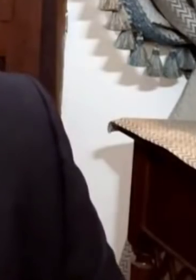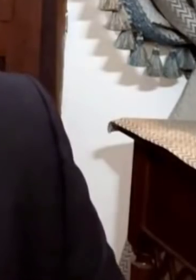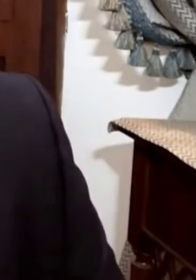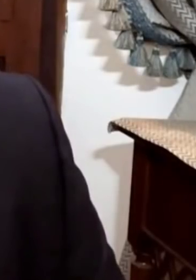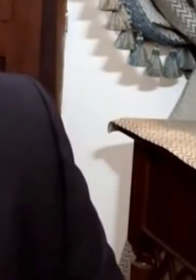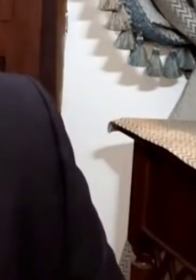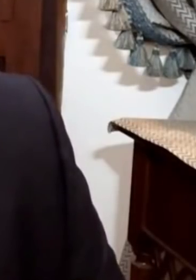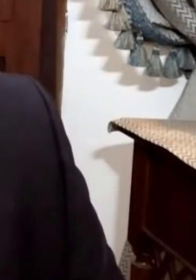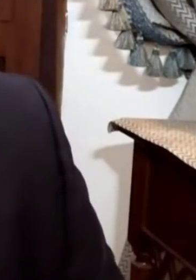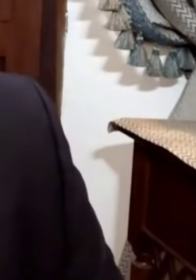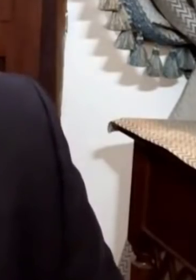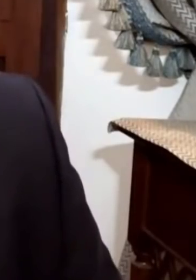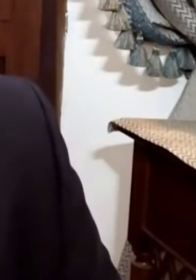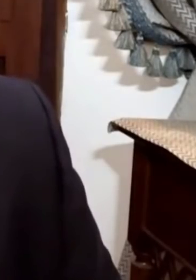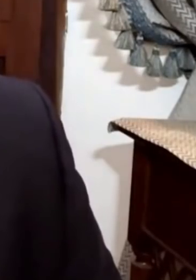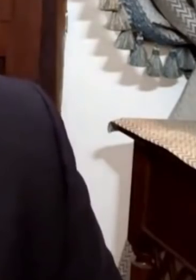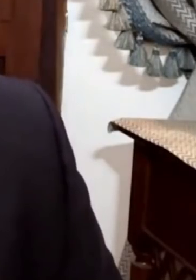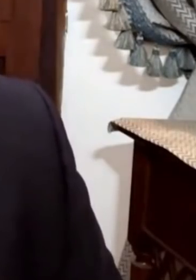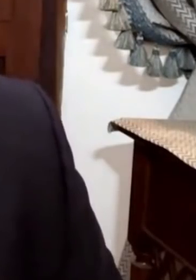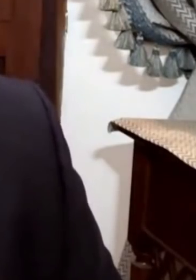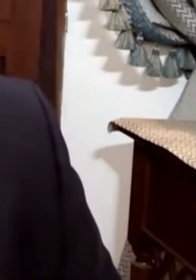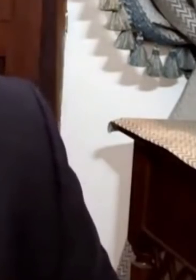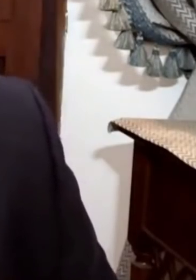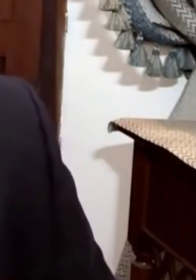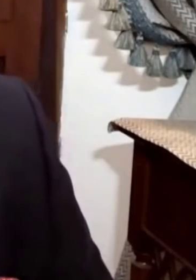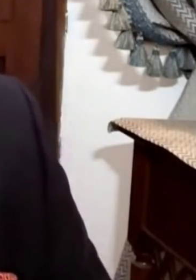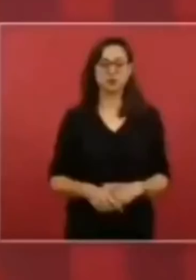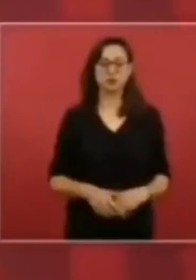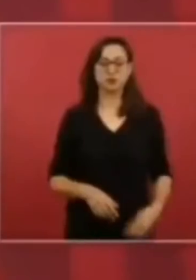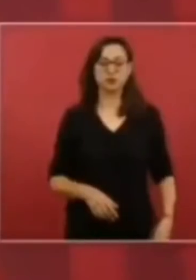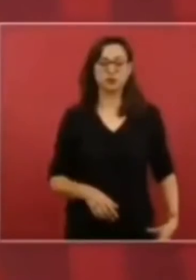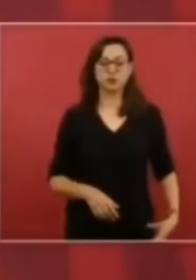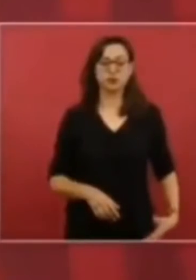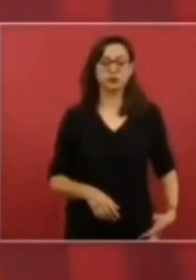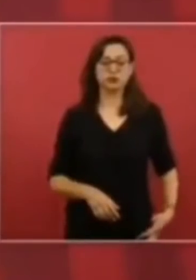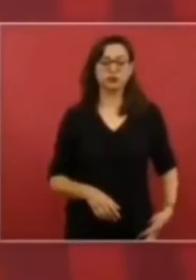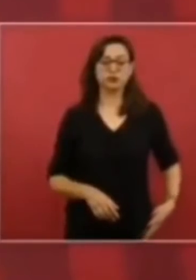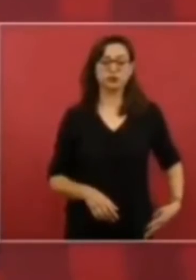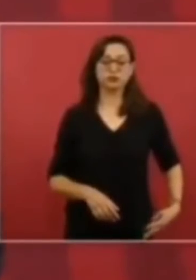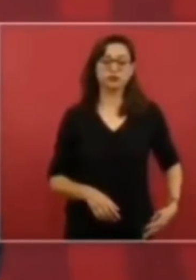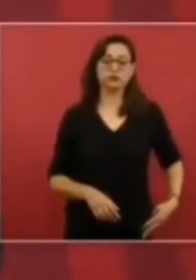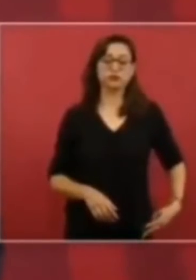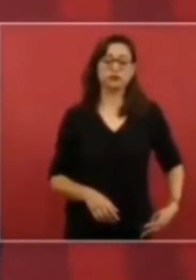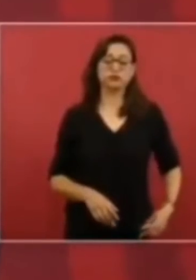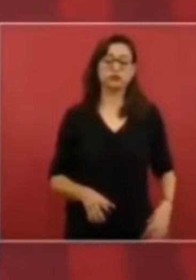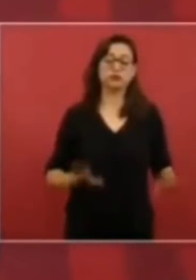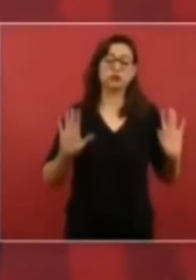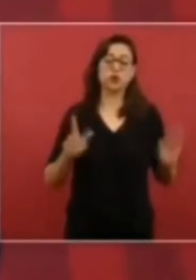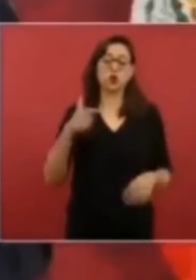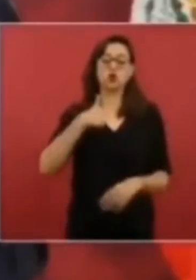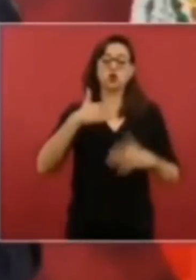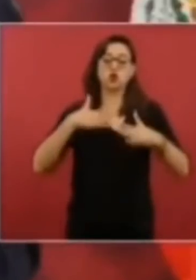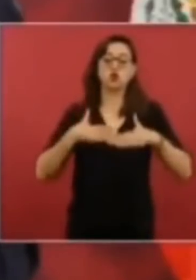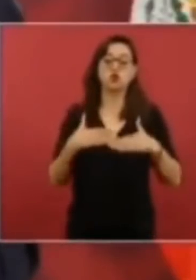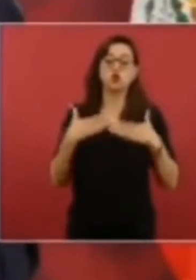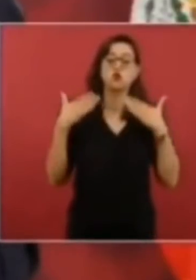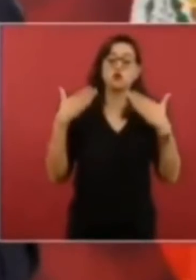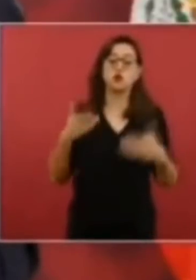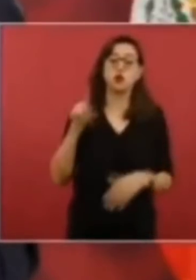a Jaime Hernández, editor de la Jornada Sin Fronteras. Confiando en que van a votar libremente